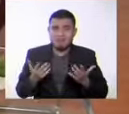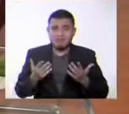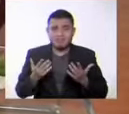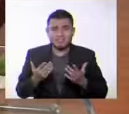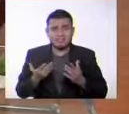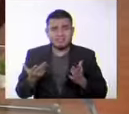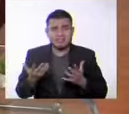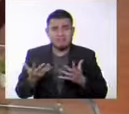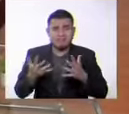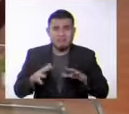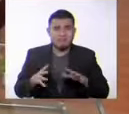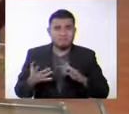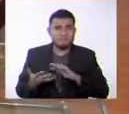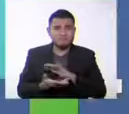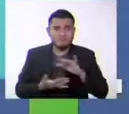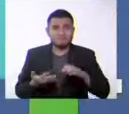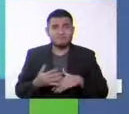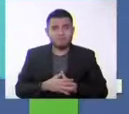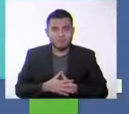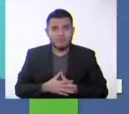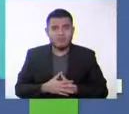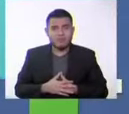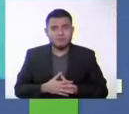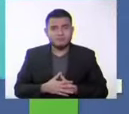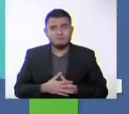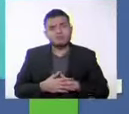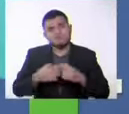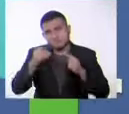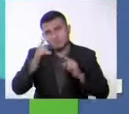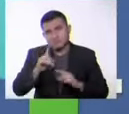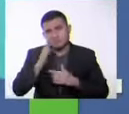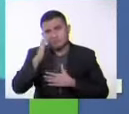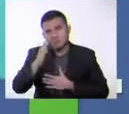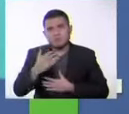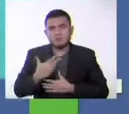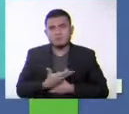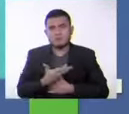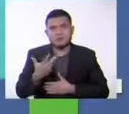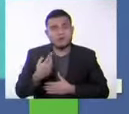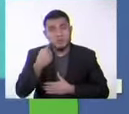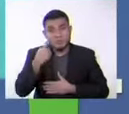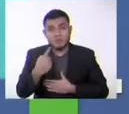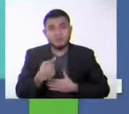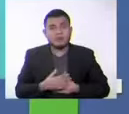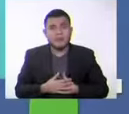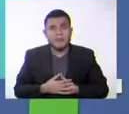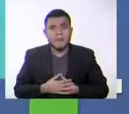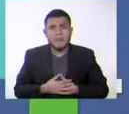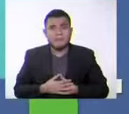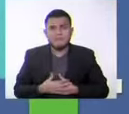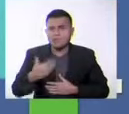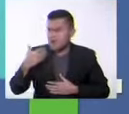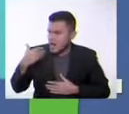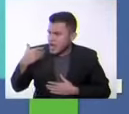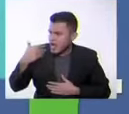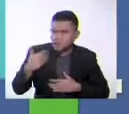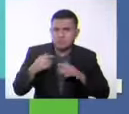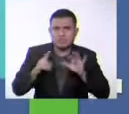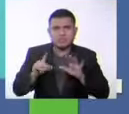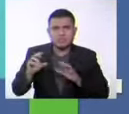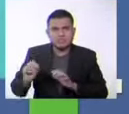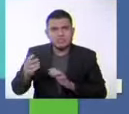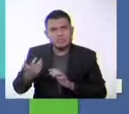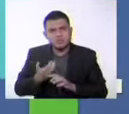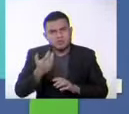que se genera en el medio ambiente. Entonces, como más adelante vamos a notar, desde los años 60 hay una